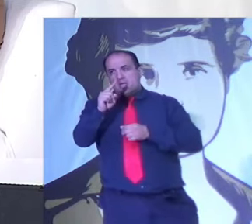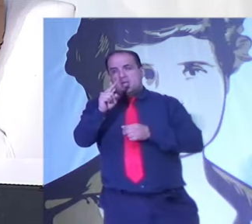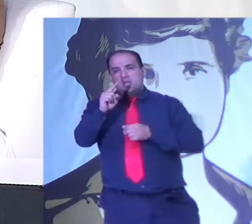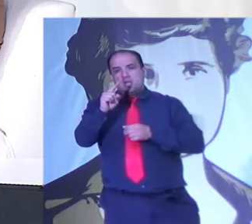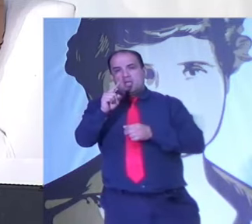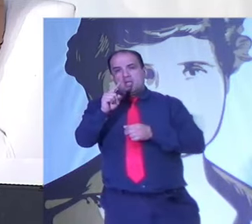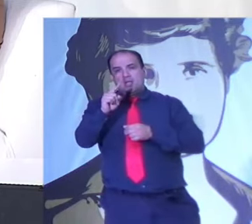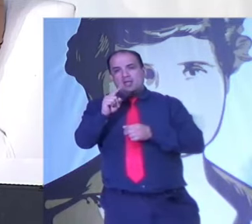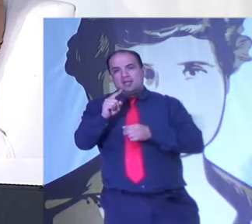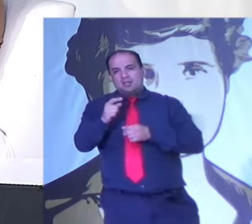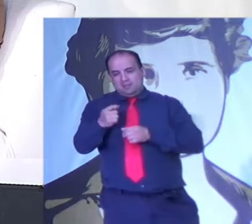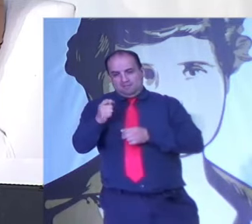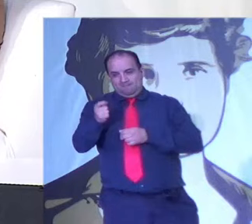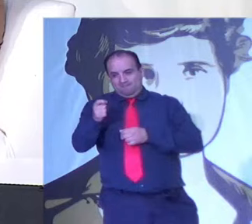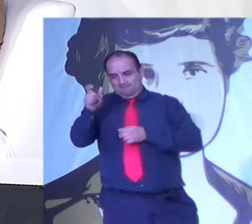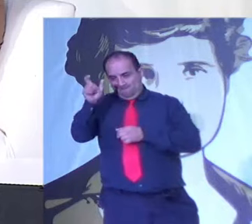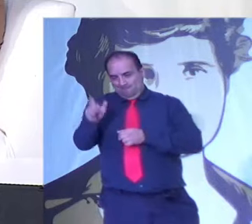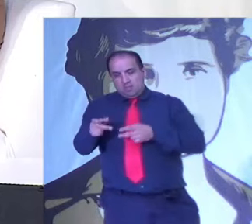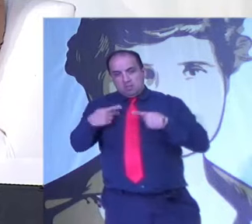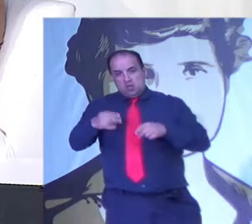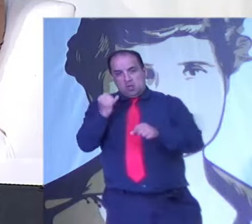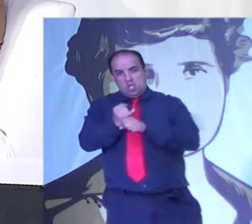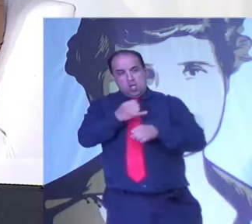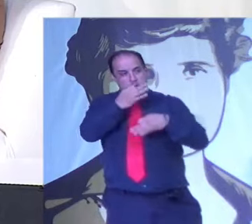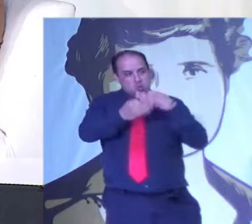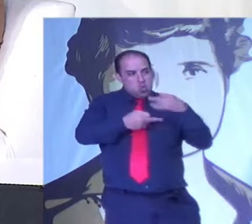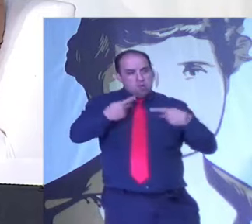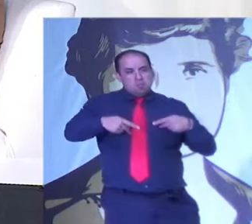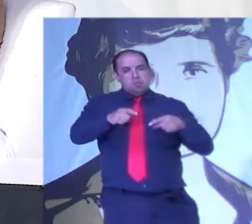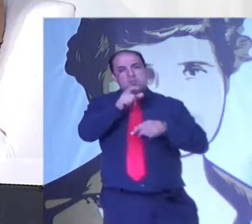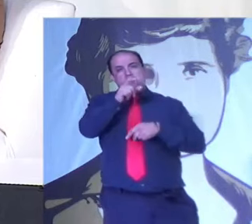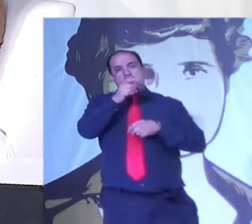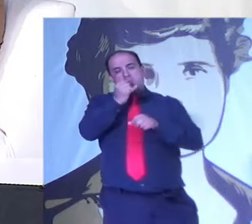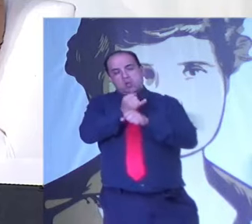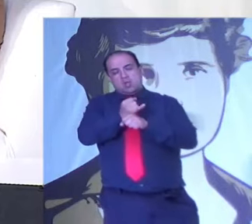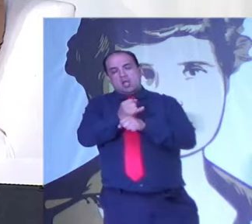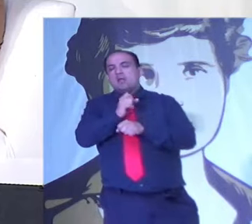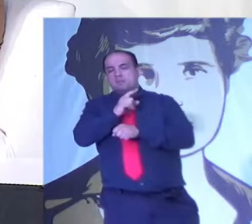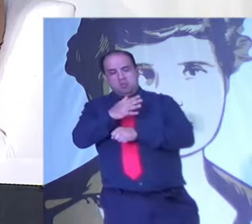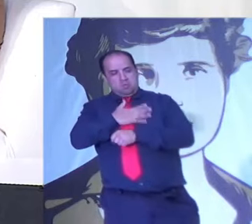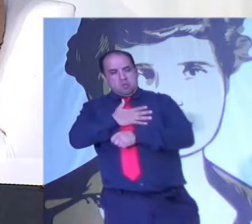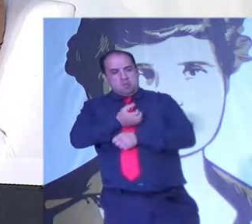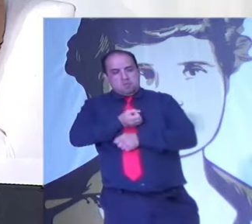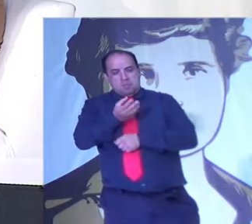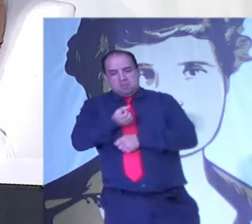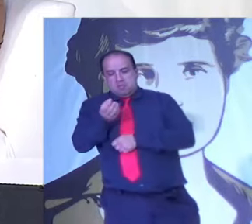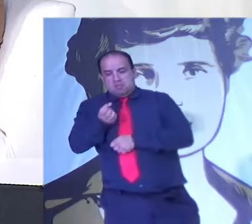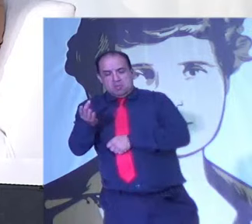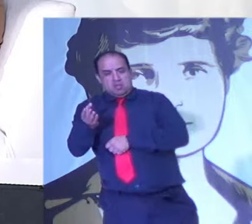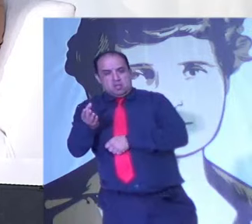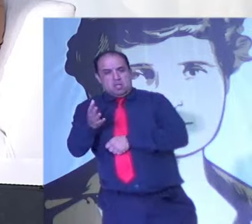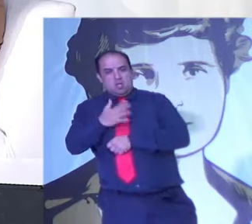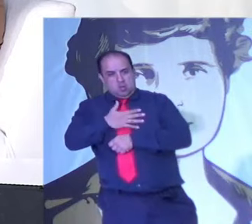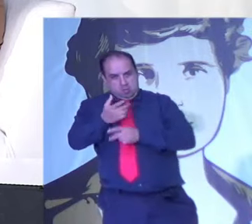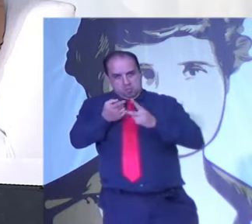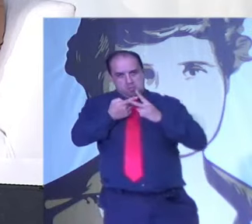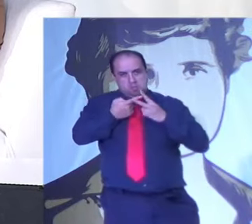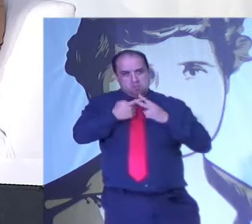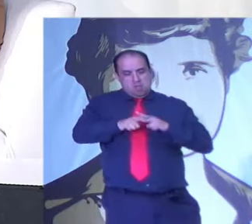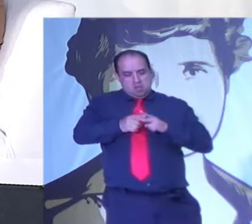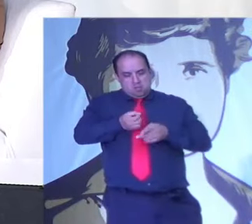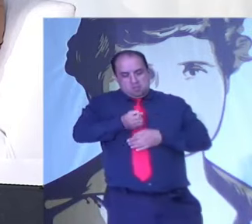para hacer el personaje, ¿no? Todos los personajes tienen mucho de mí, todos los personajes, yo soy como el punto de partida, y si son